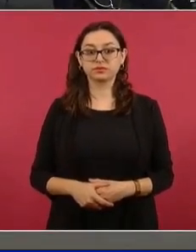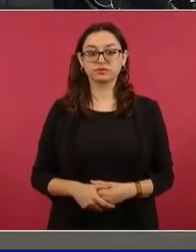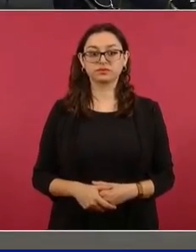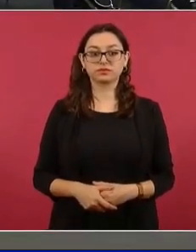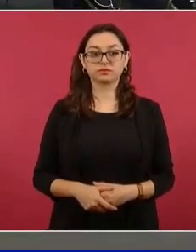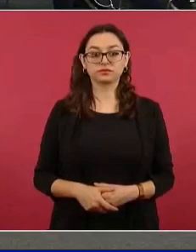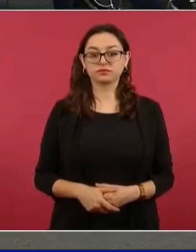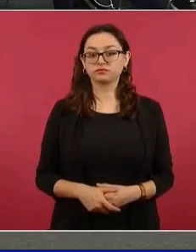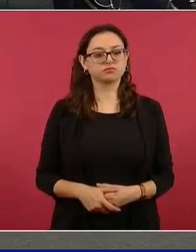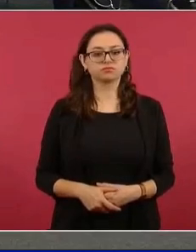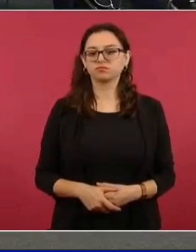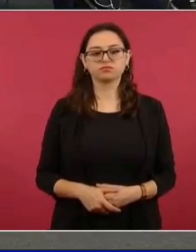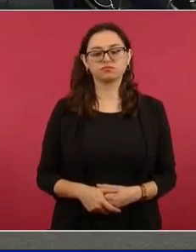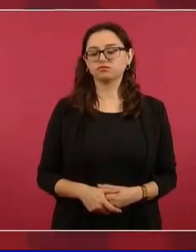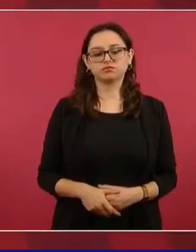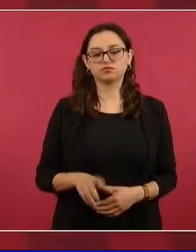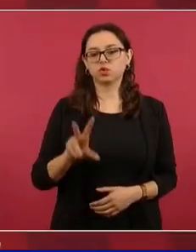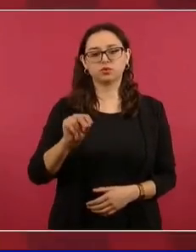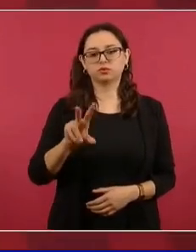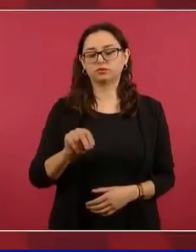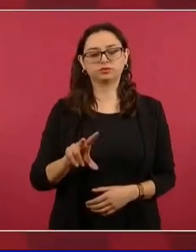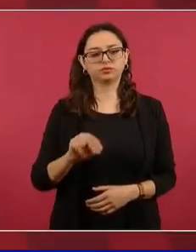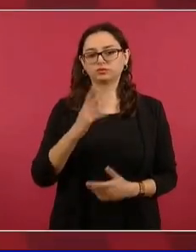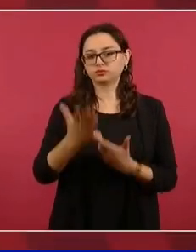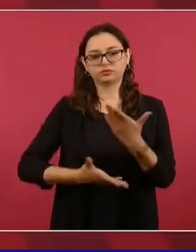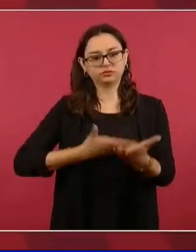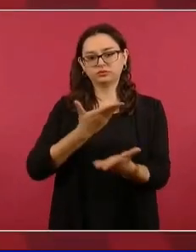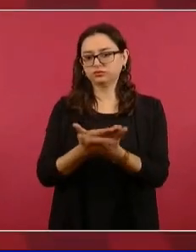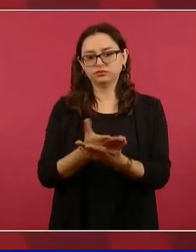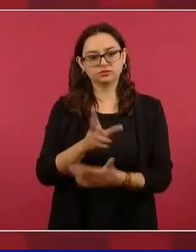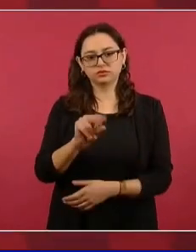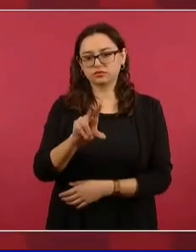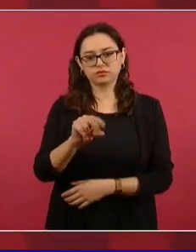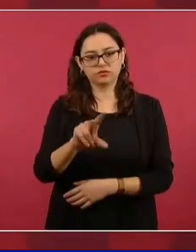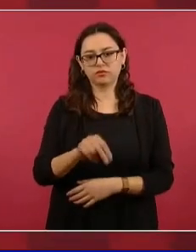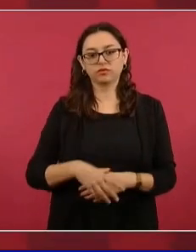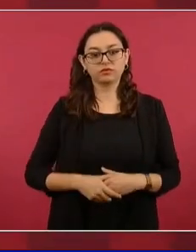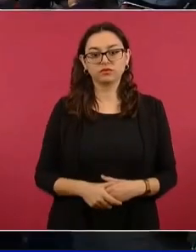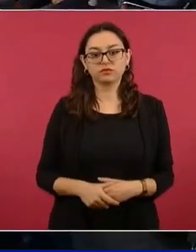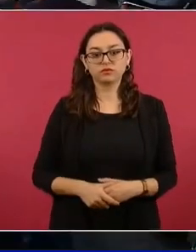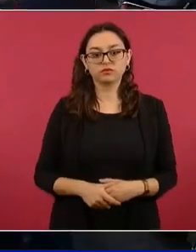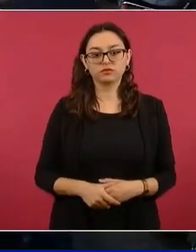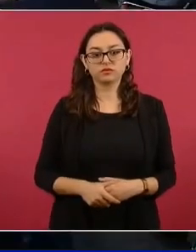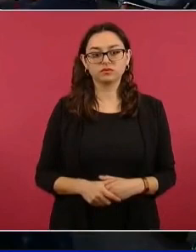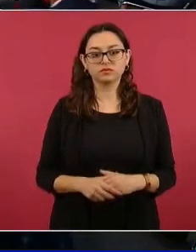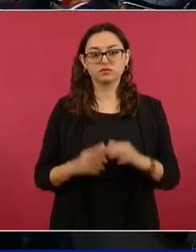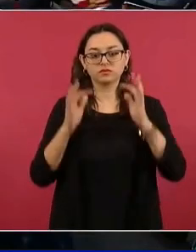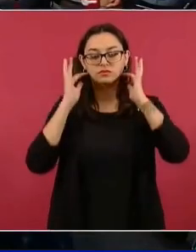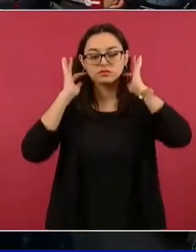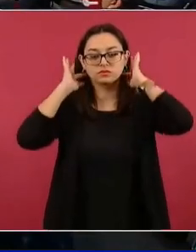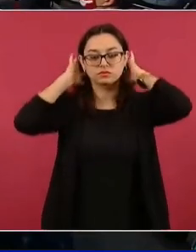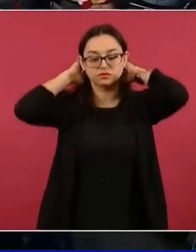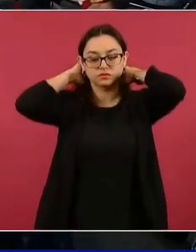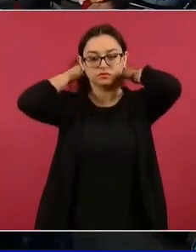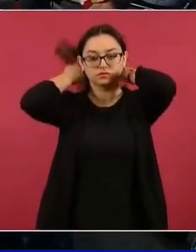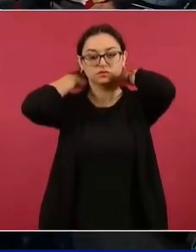No, eso todavía no está planteado de esa manera. Cuando haya algún cambio lo comentaremos. Muchas gracias.